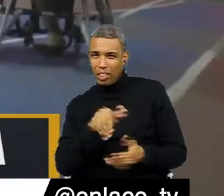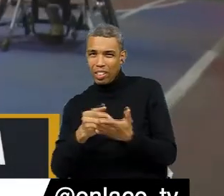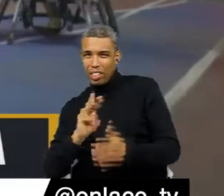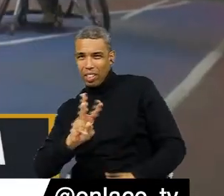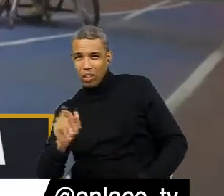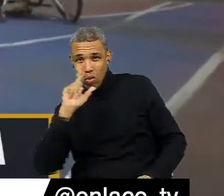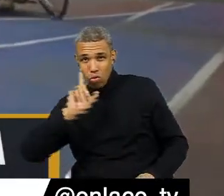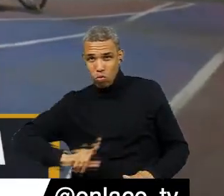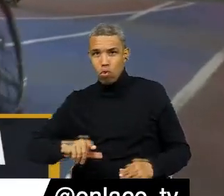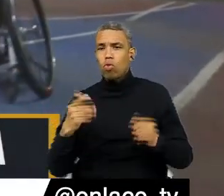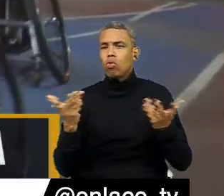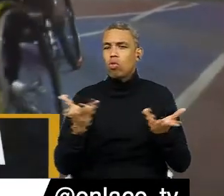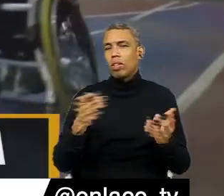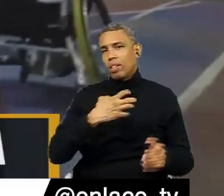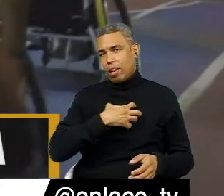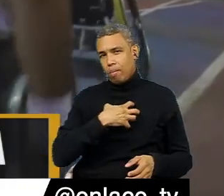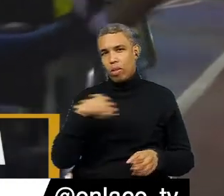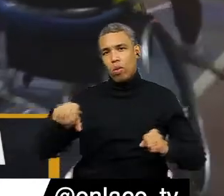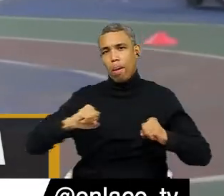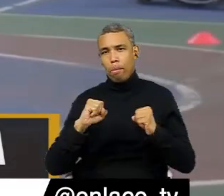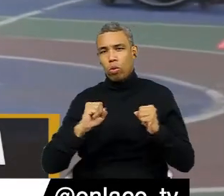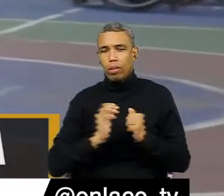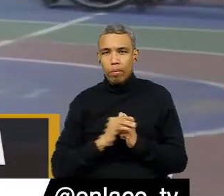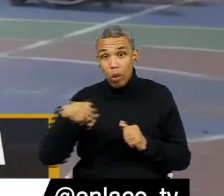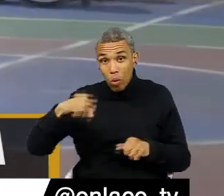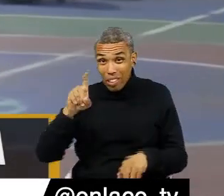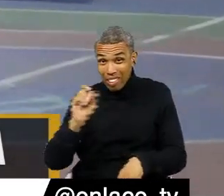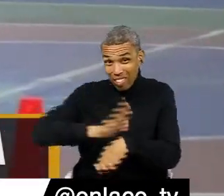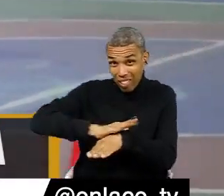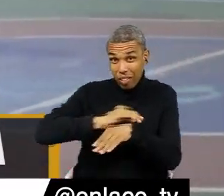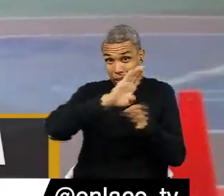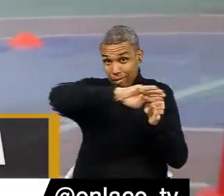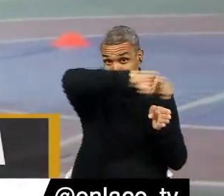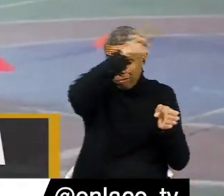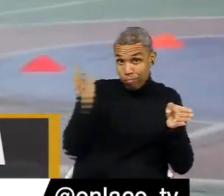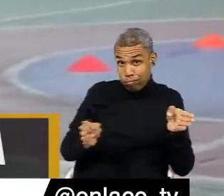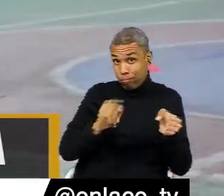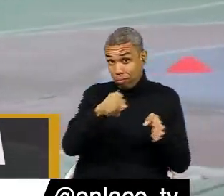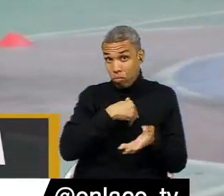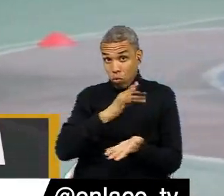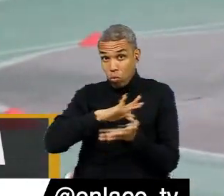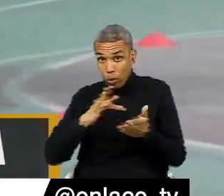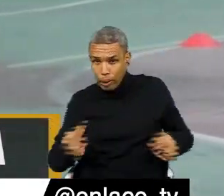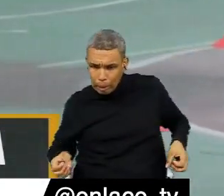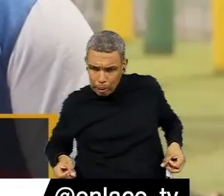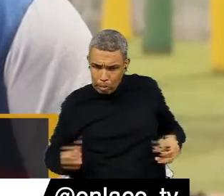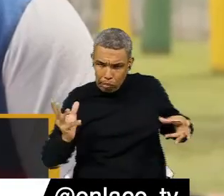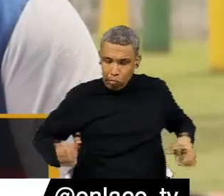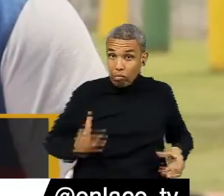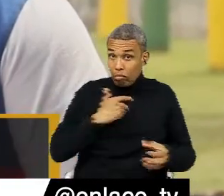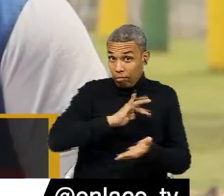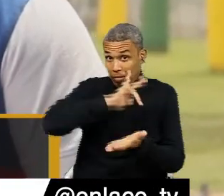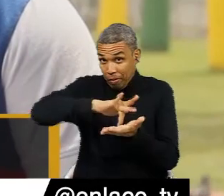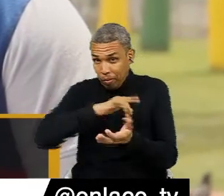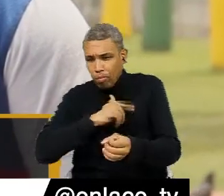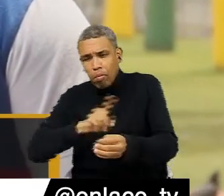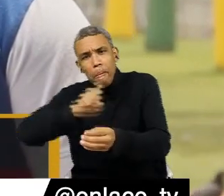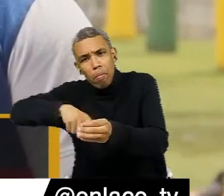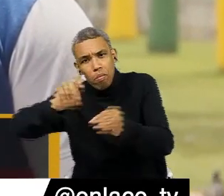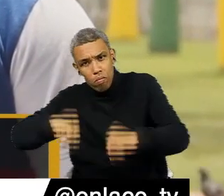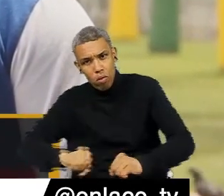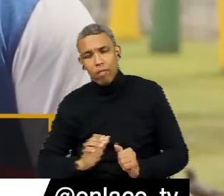hoy martes 19 de julio a las 6 de la tarde en el Coliseo Luis F. Castellanos. O sea, hace una invitación abierta a toda la comunidad paralímpica